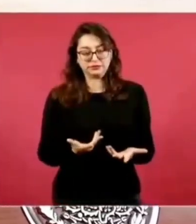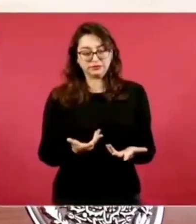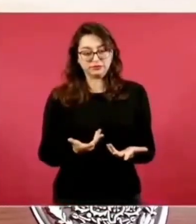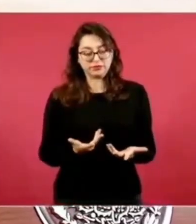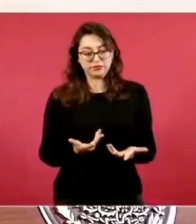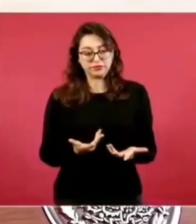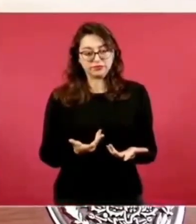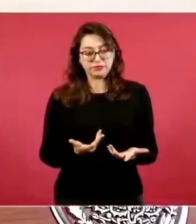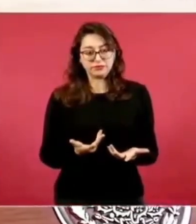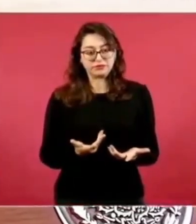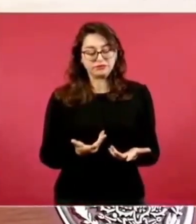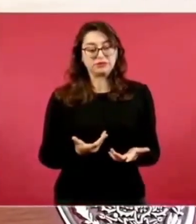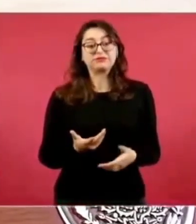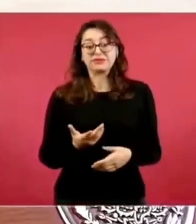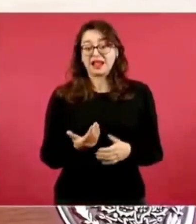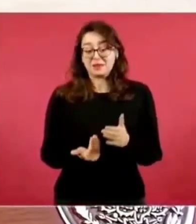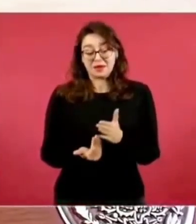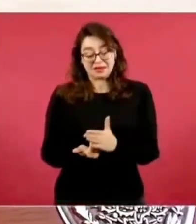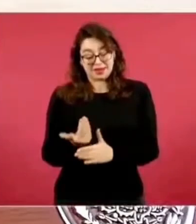tempranito,